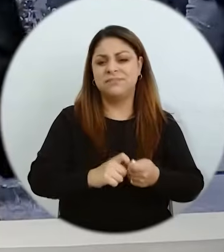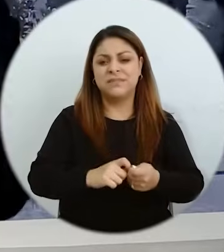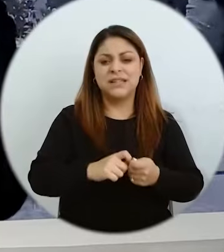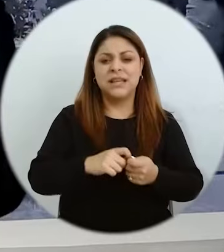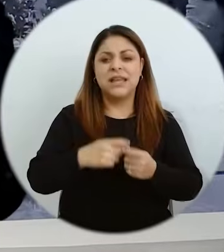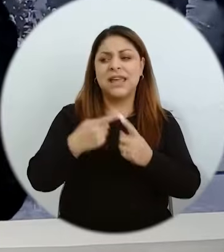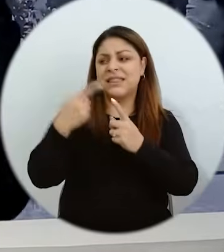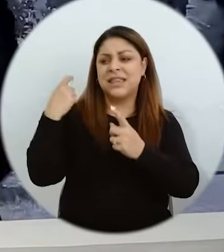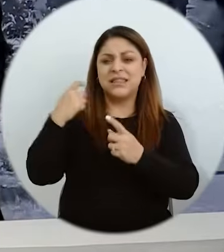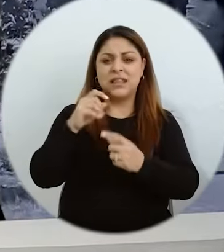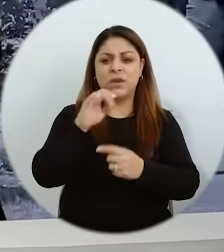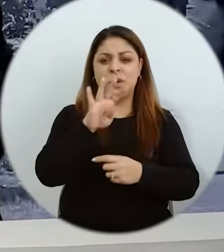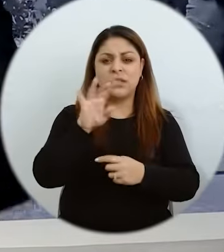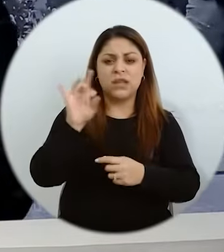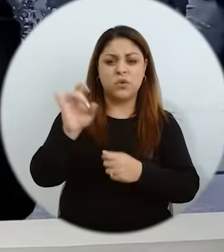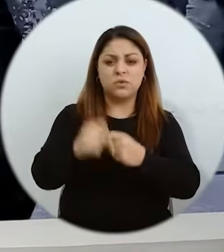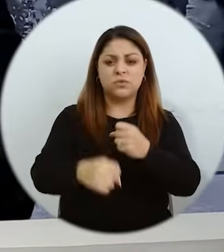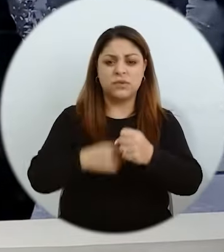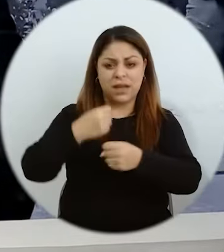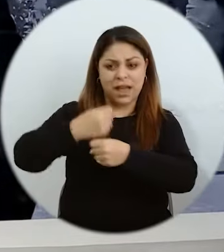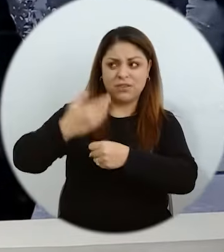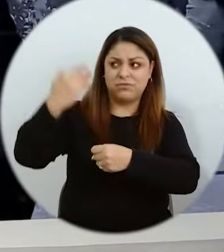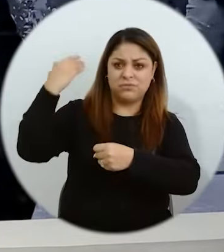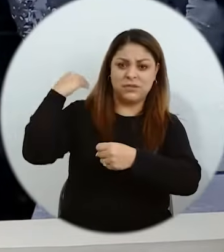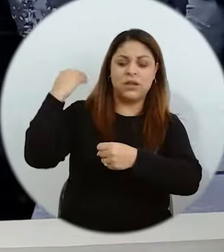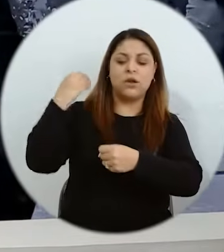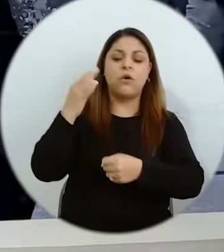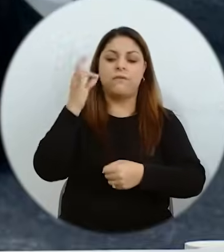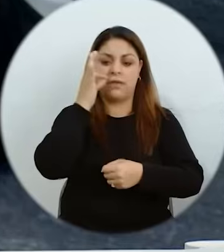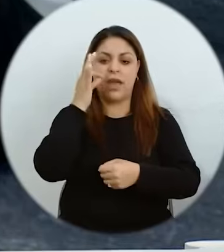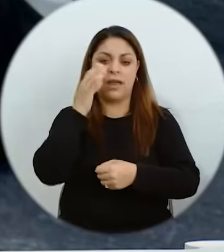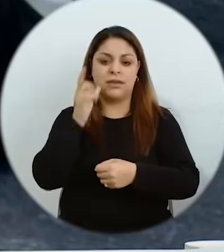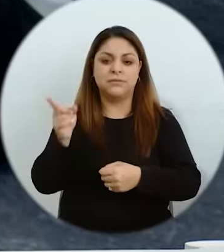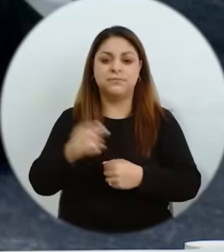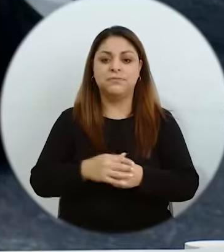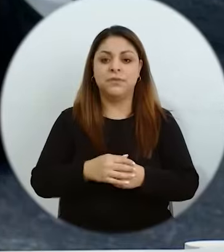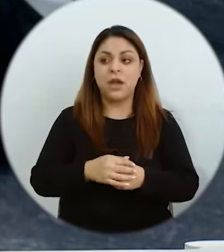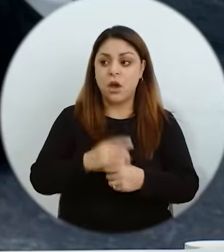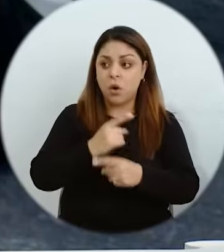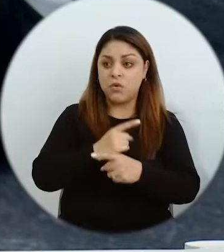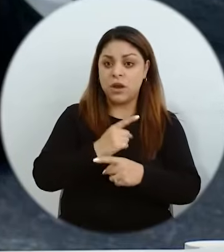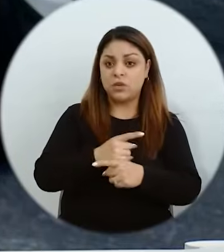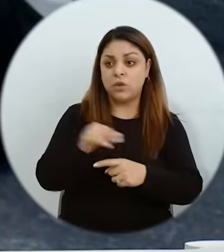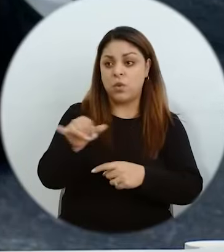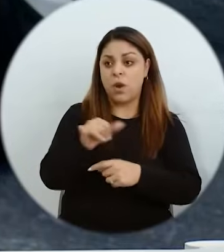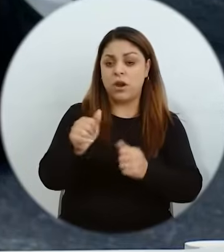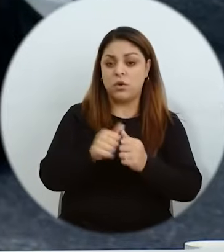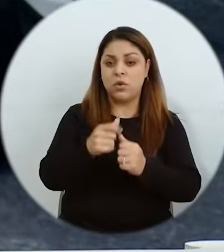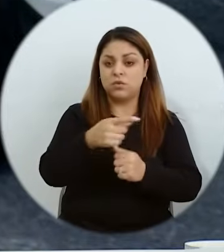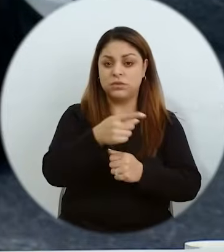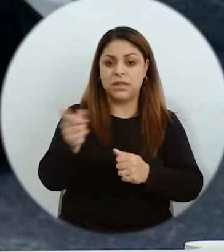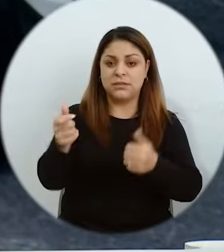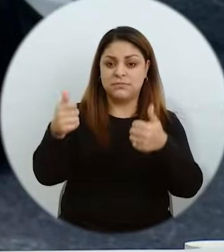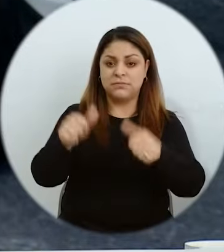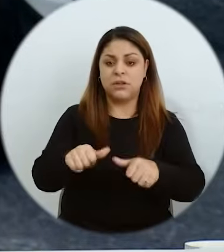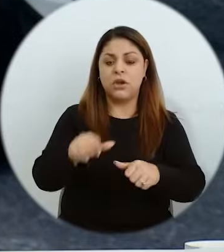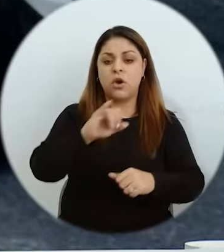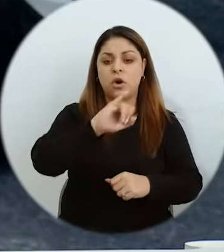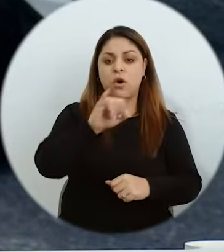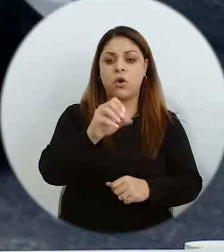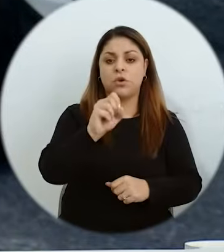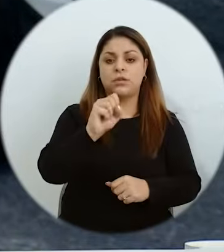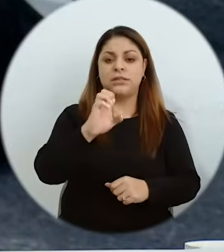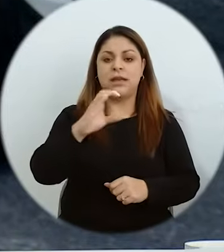el 48 con escritos de José Figueres. Sí, con ustedes coincide José Carlos Chinchilla, quien es sociólogo,